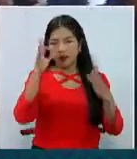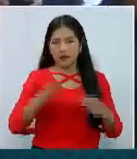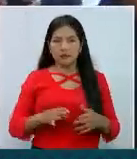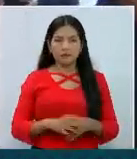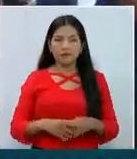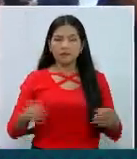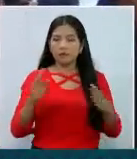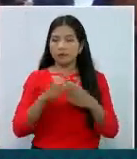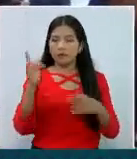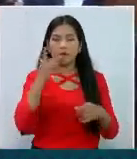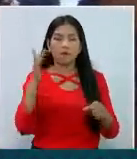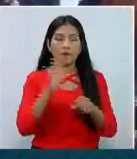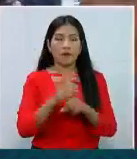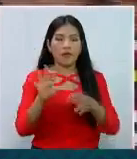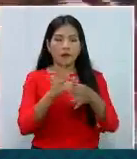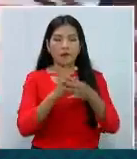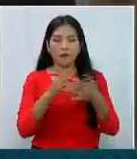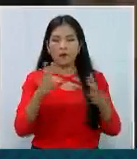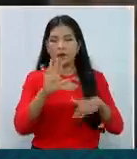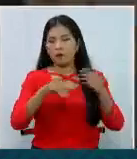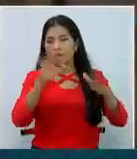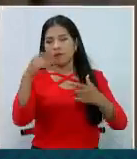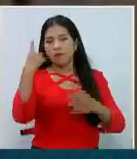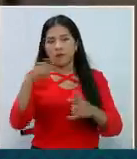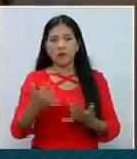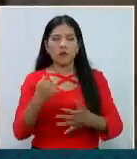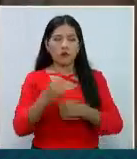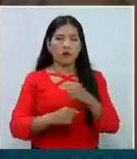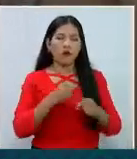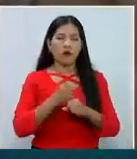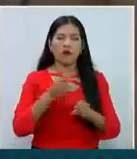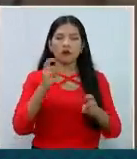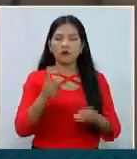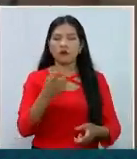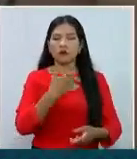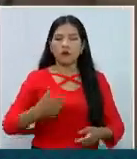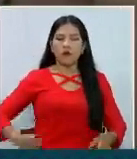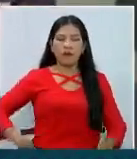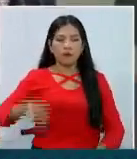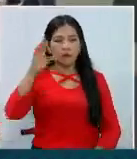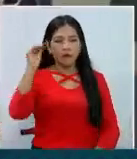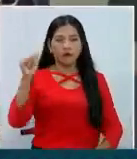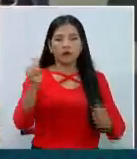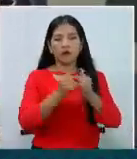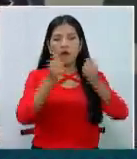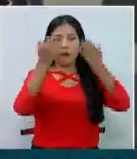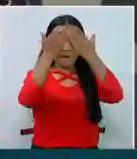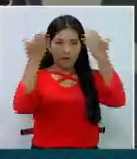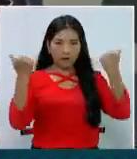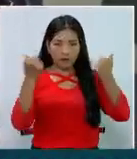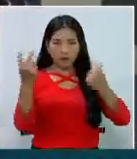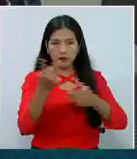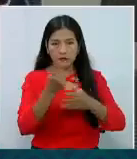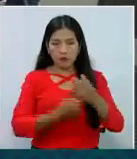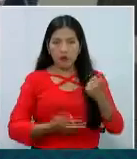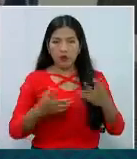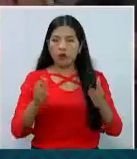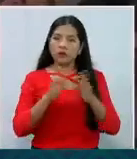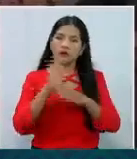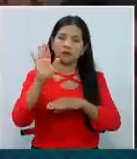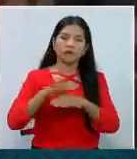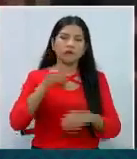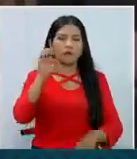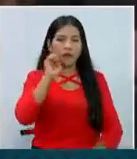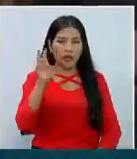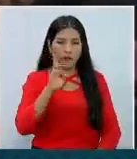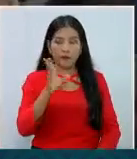El Pacto de Unidad convocó para esta jornada al presidente Luis Arce, al vicepresidente David Choquehuanca, además Evo Morales, pero